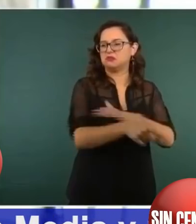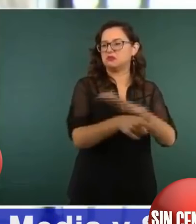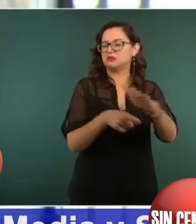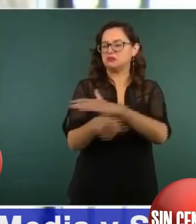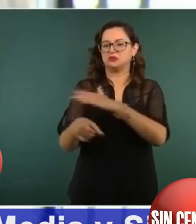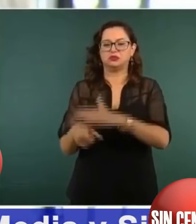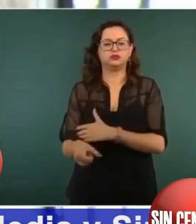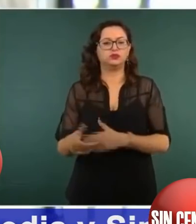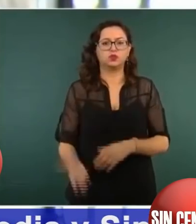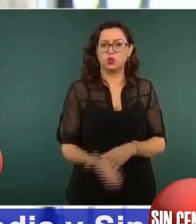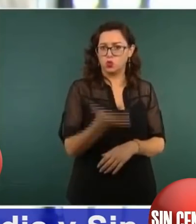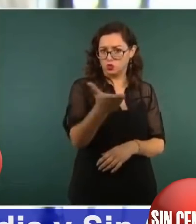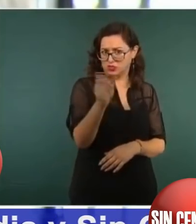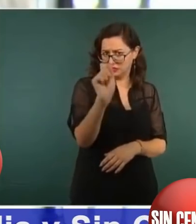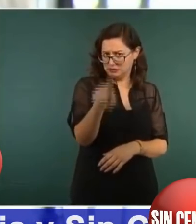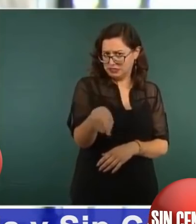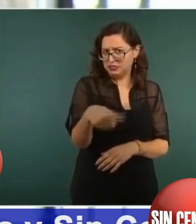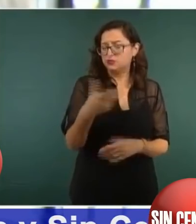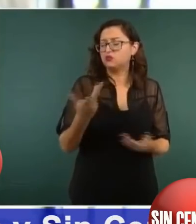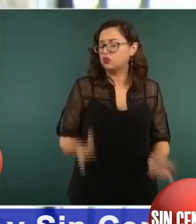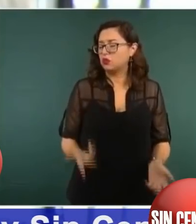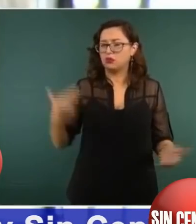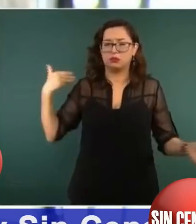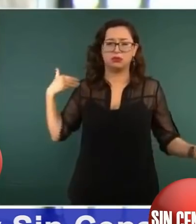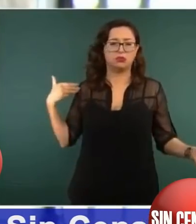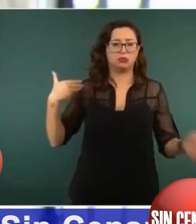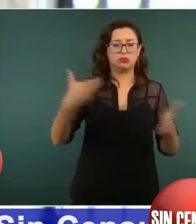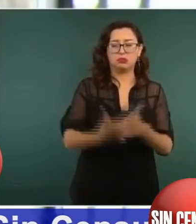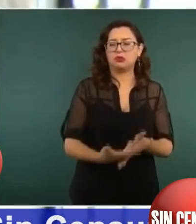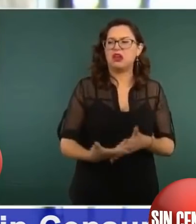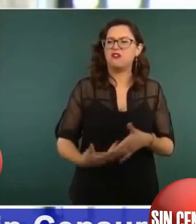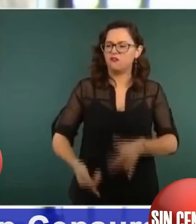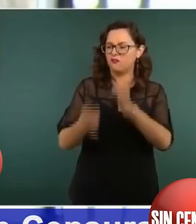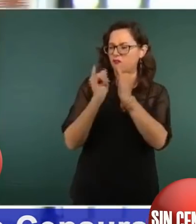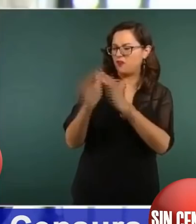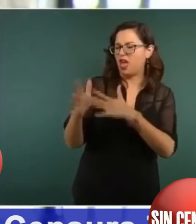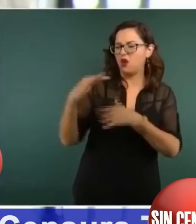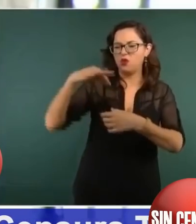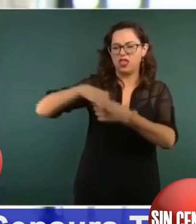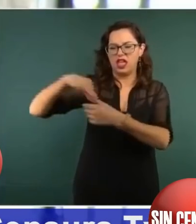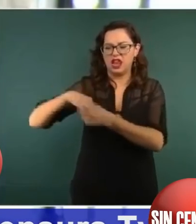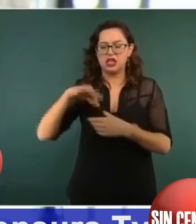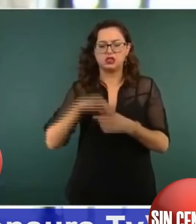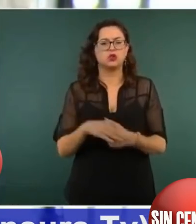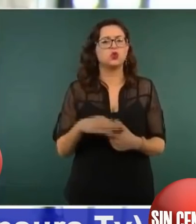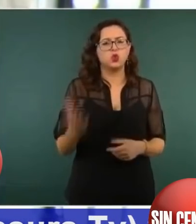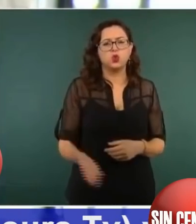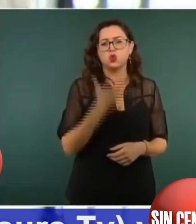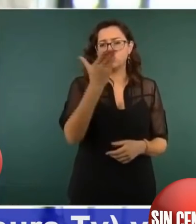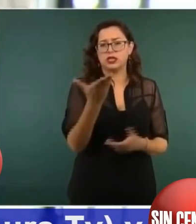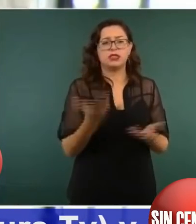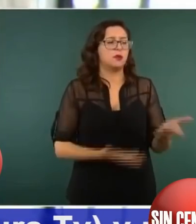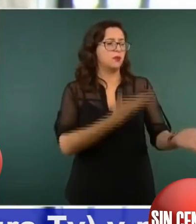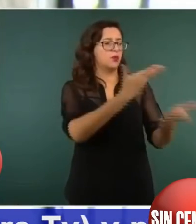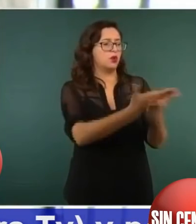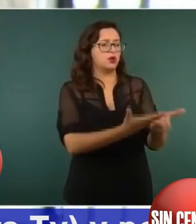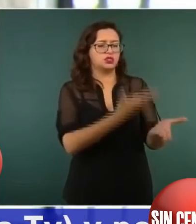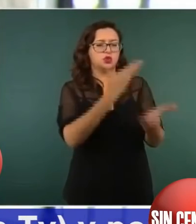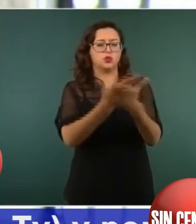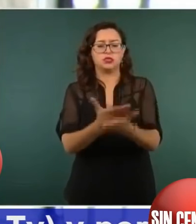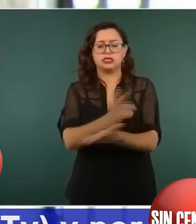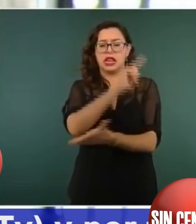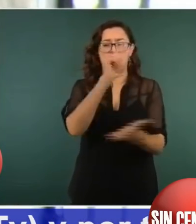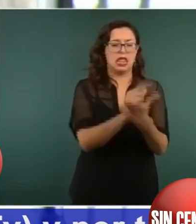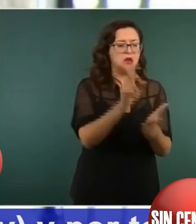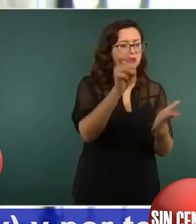fraudes electorales, de estos que tienen una larga historia en nuestro país. Ha hecho usted propuestas para reformas legales